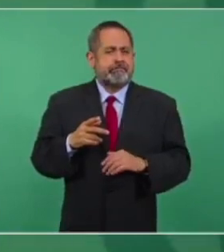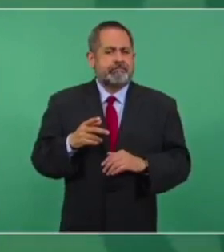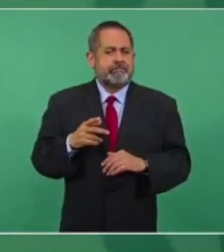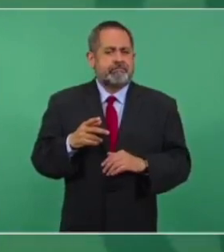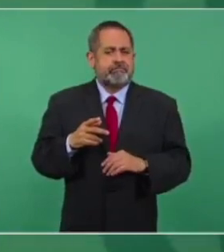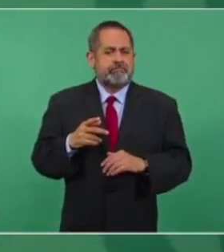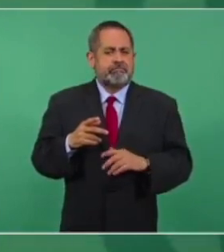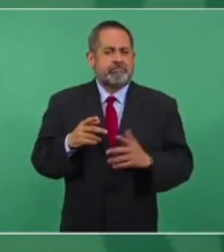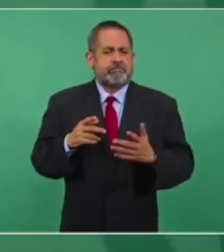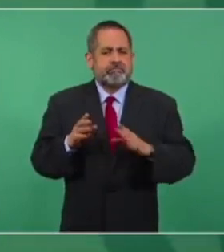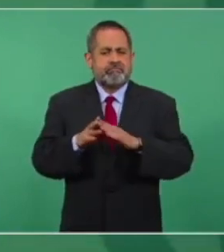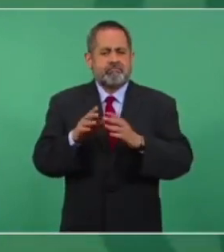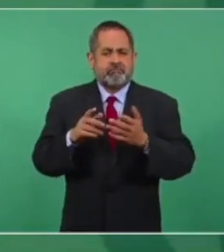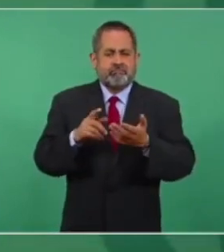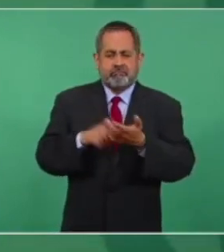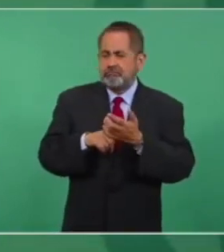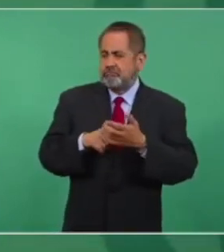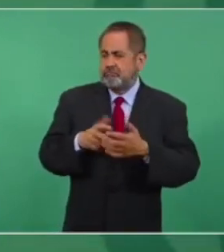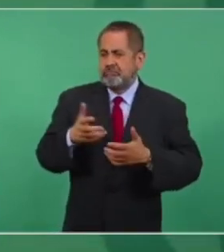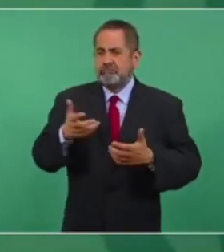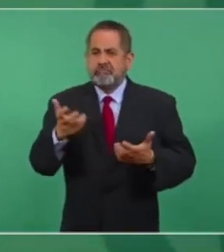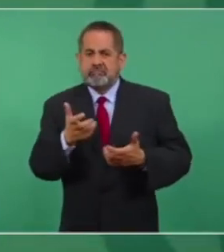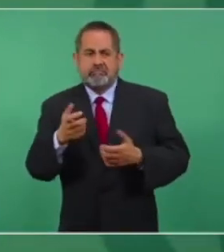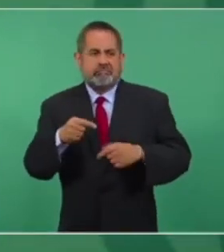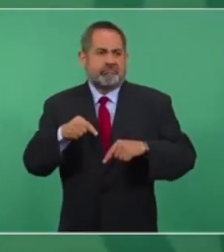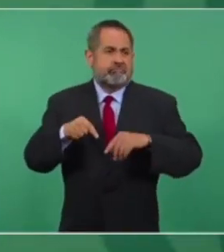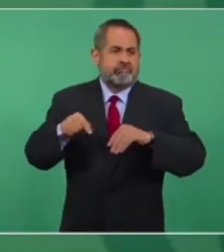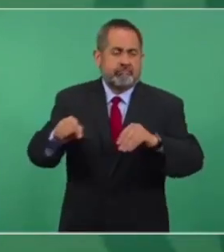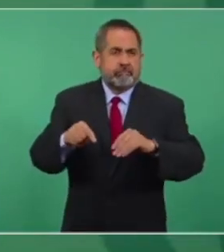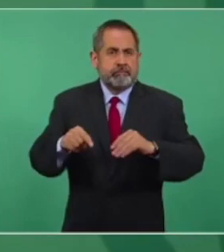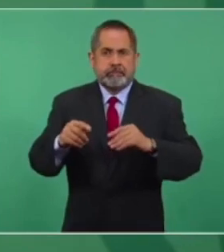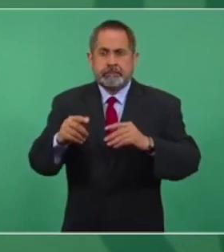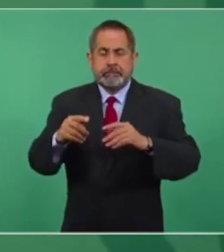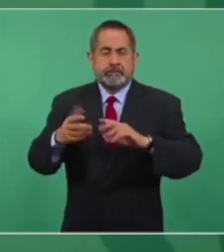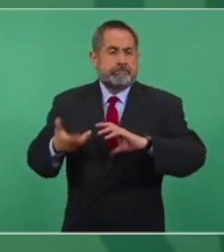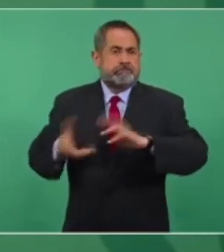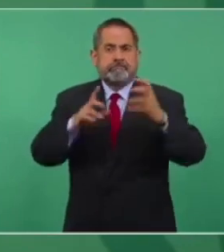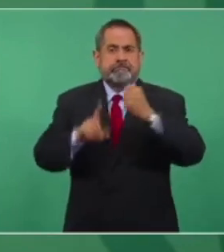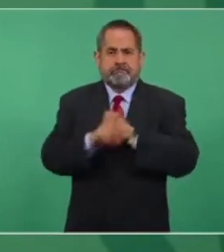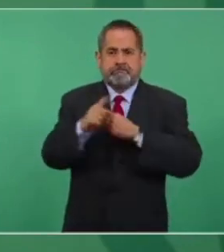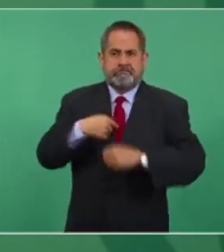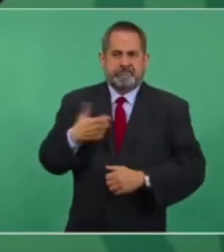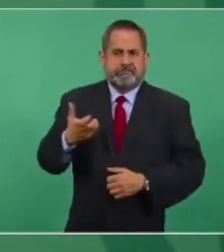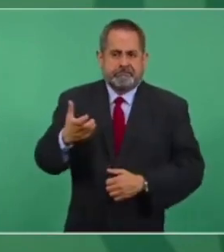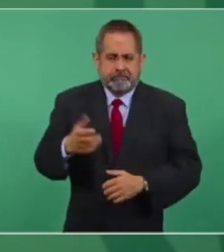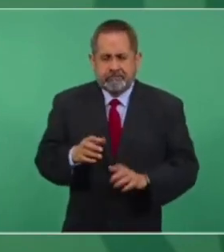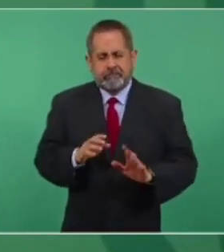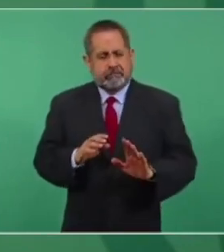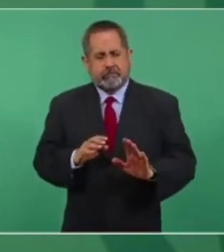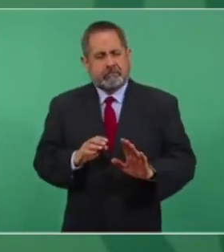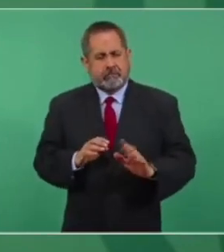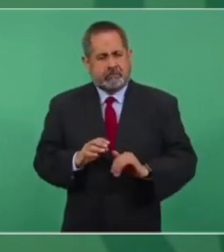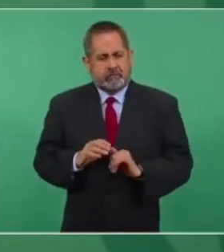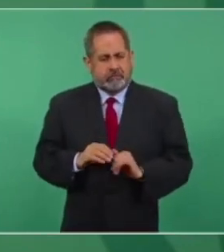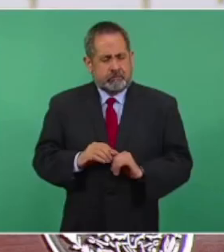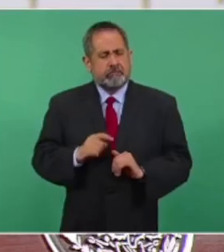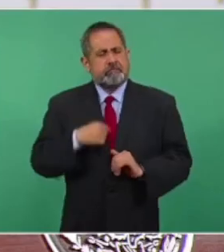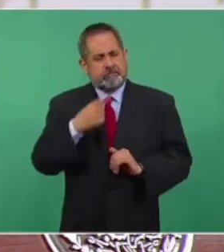juicios y actos temerarios. Gracias, presidente. Entonces, Ya nada más que vayan viendo, que